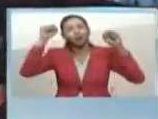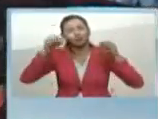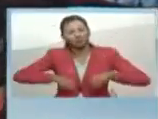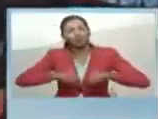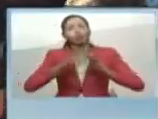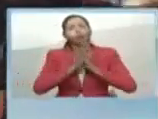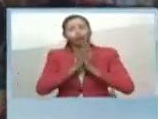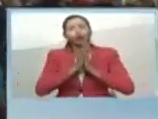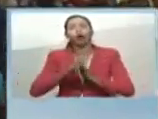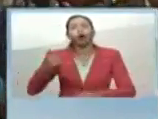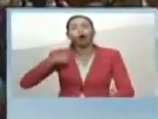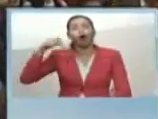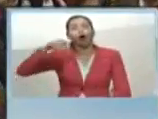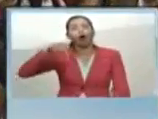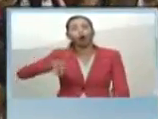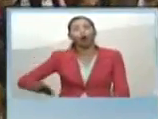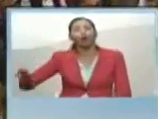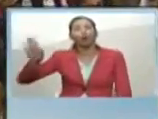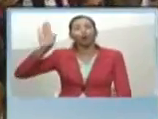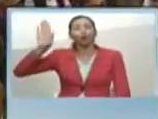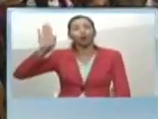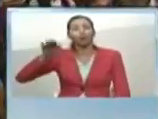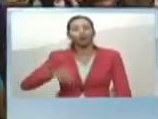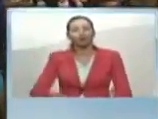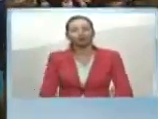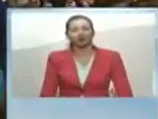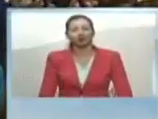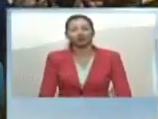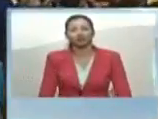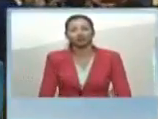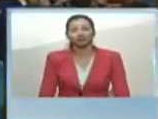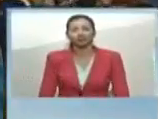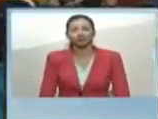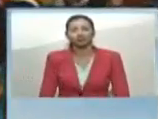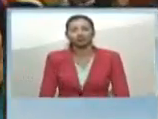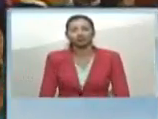de maravilla que hoy fuéramos juramentados.